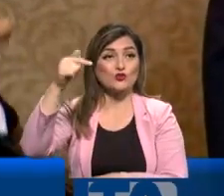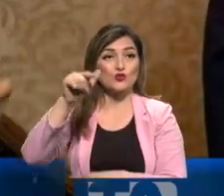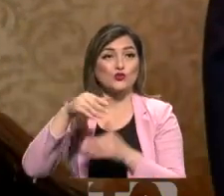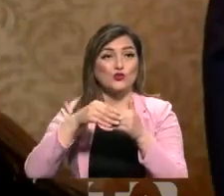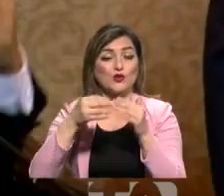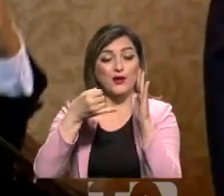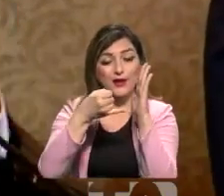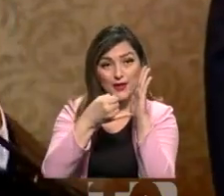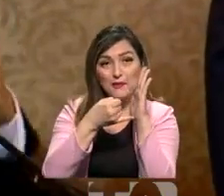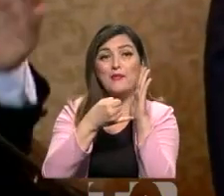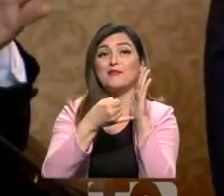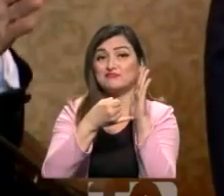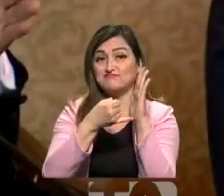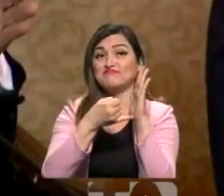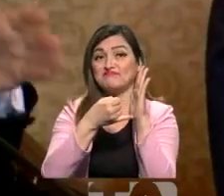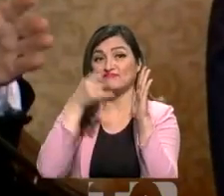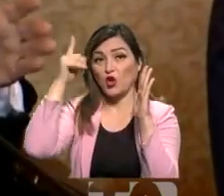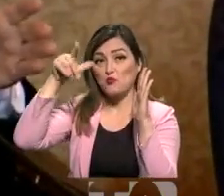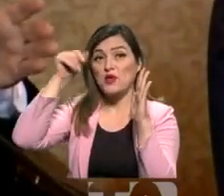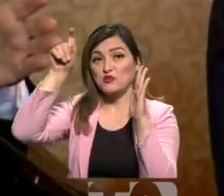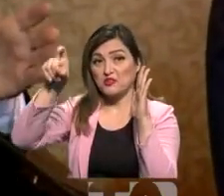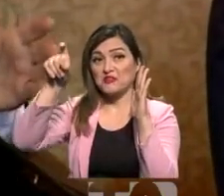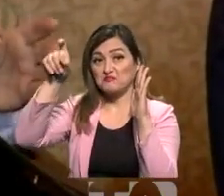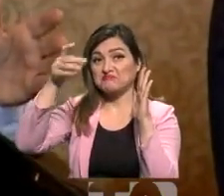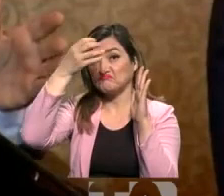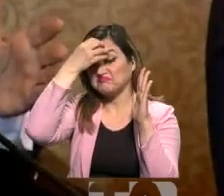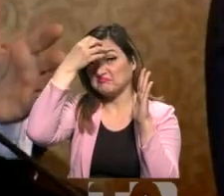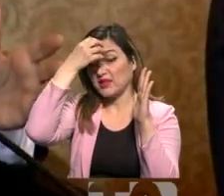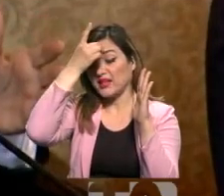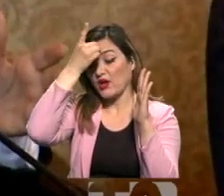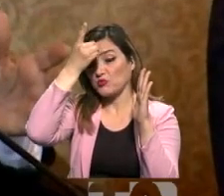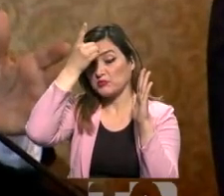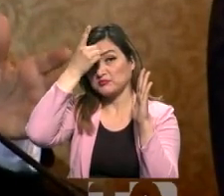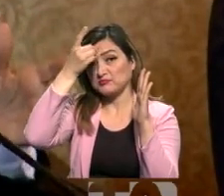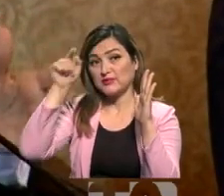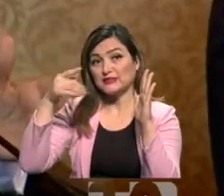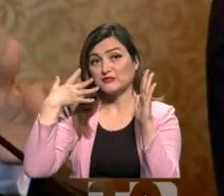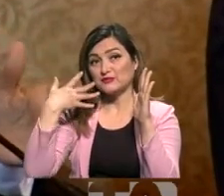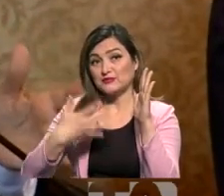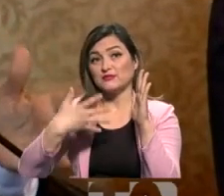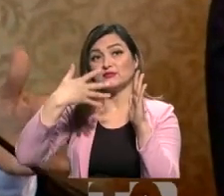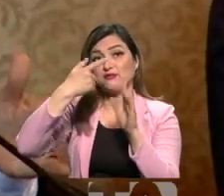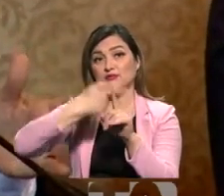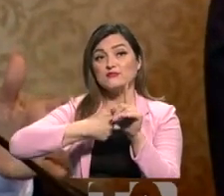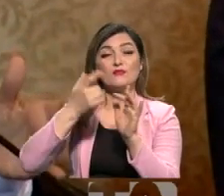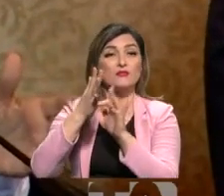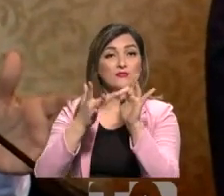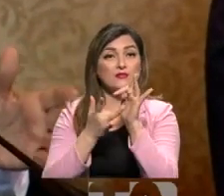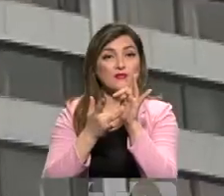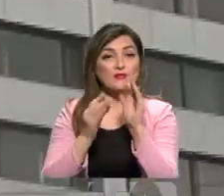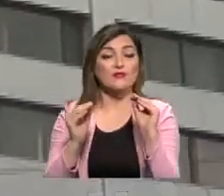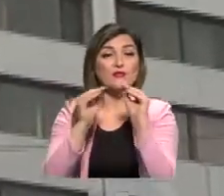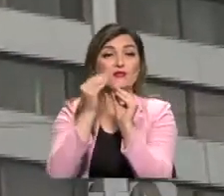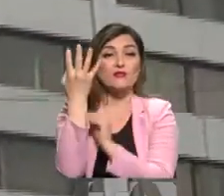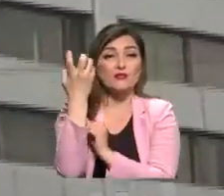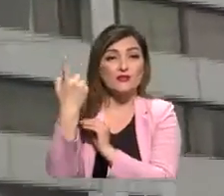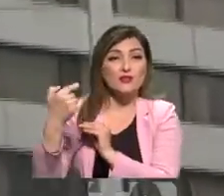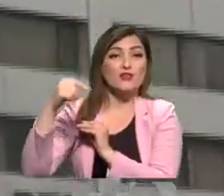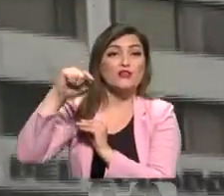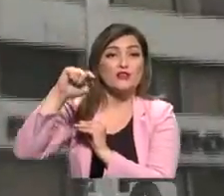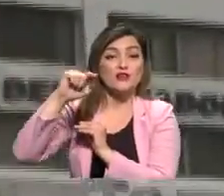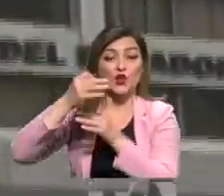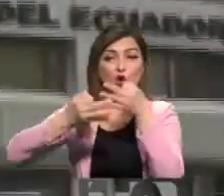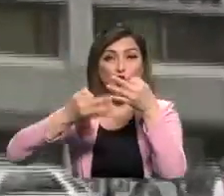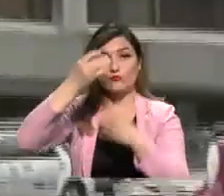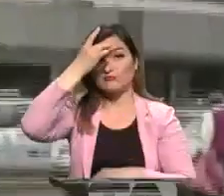dólares por IVA. Y de esa fecha a abril, 14 millones más. Pero si bien el fallo de